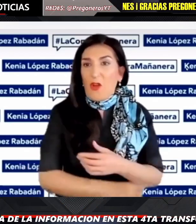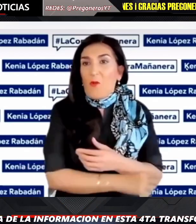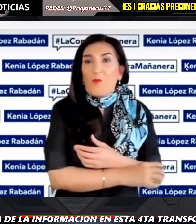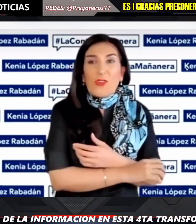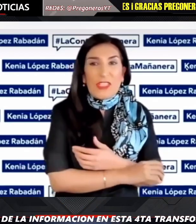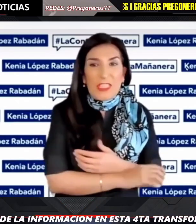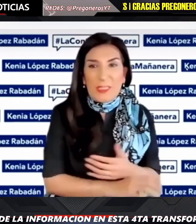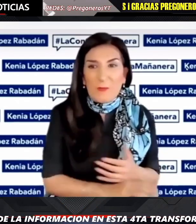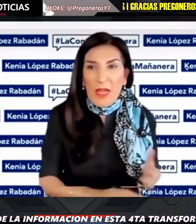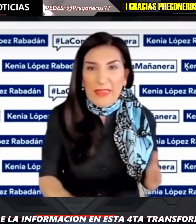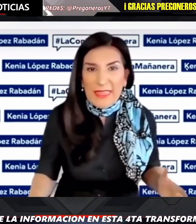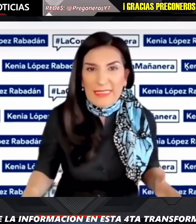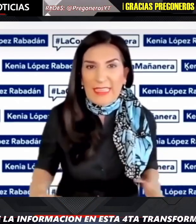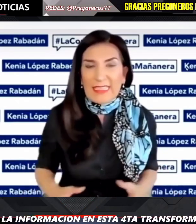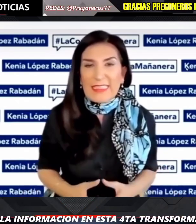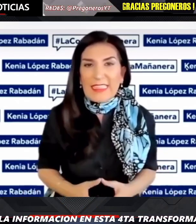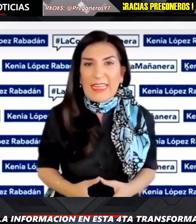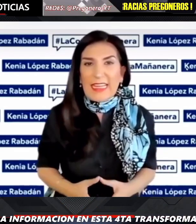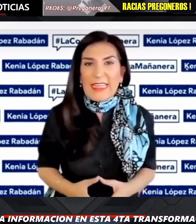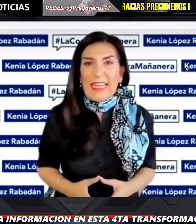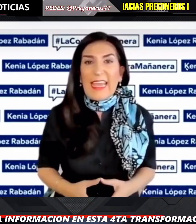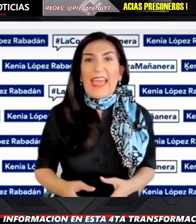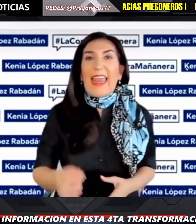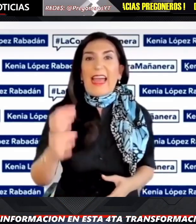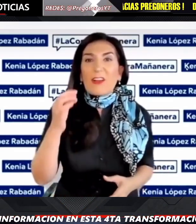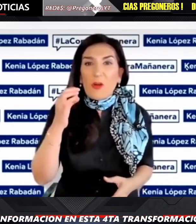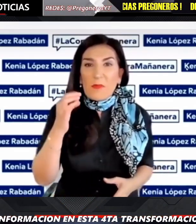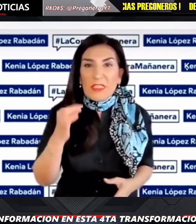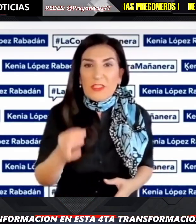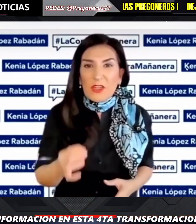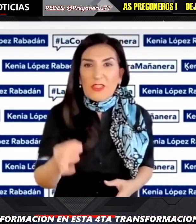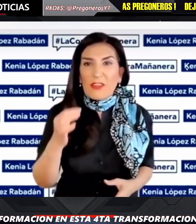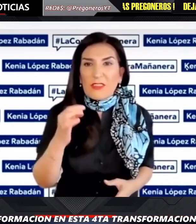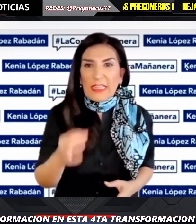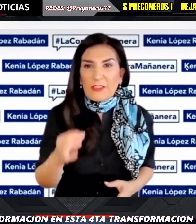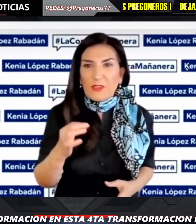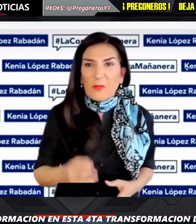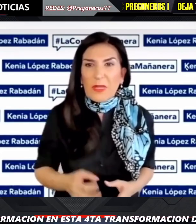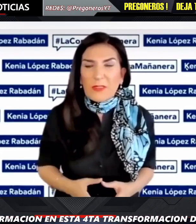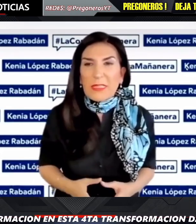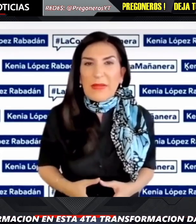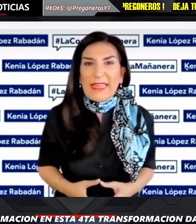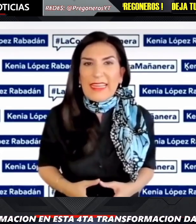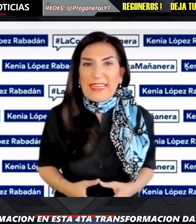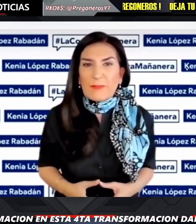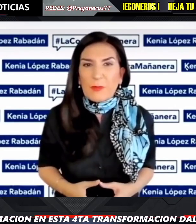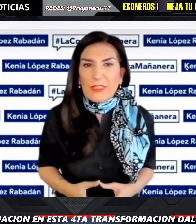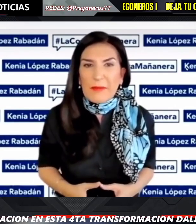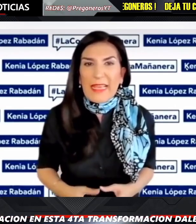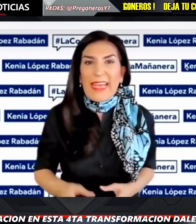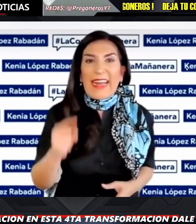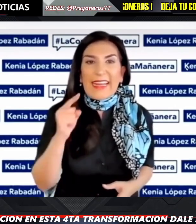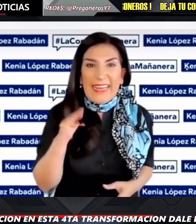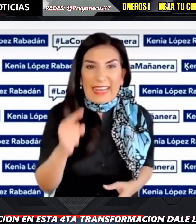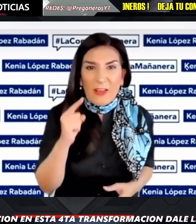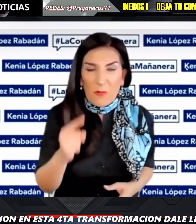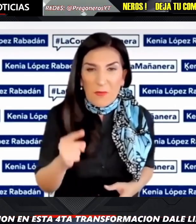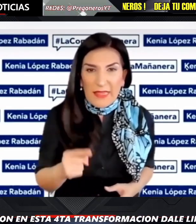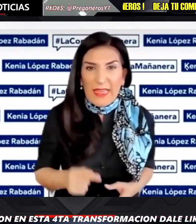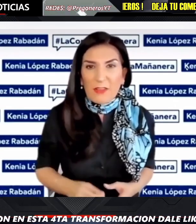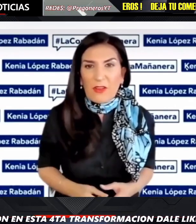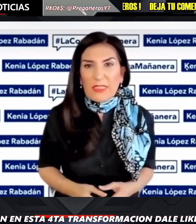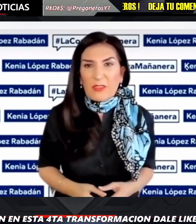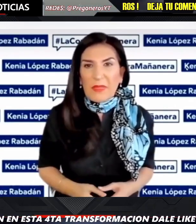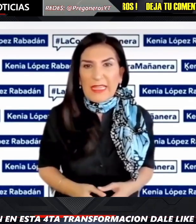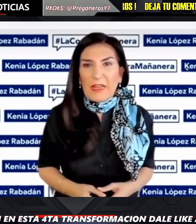cierto, muchísimo antes de que existiera el INE, la Comisión de los Derechos Humanos, de manera irresponsable,